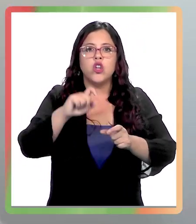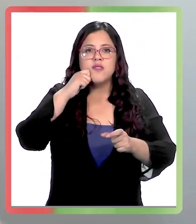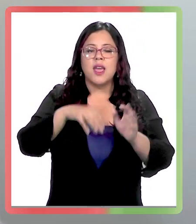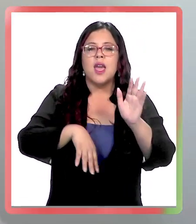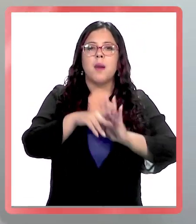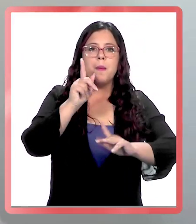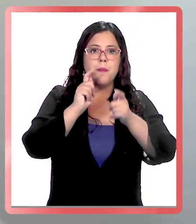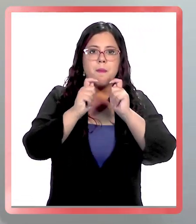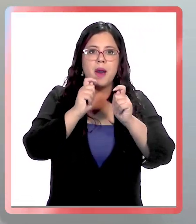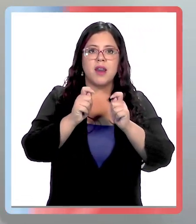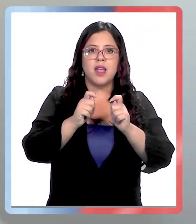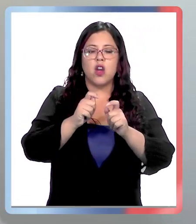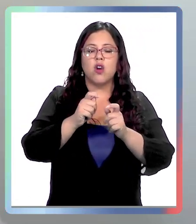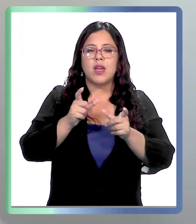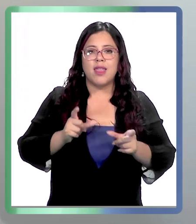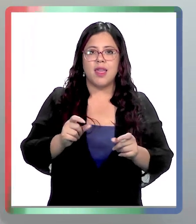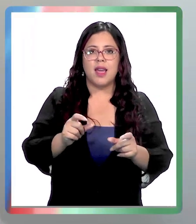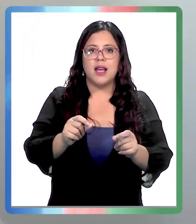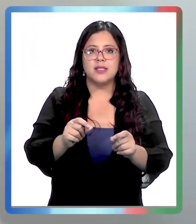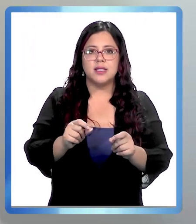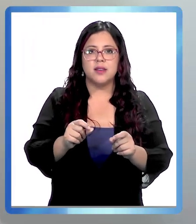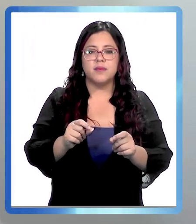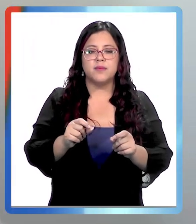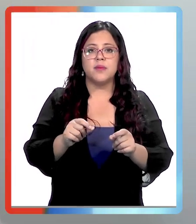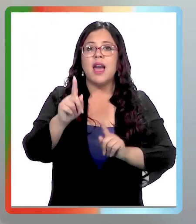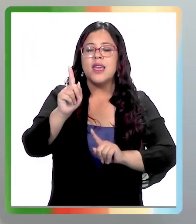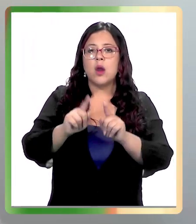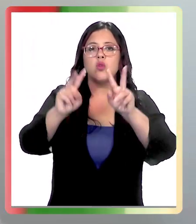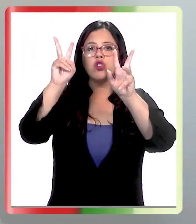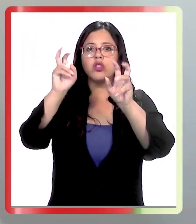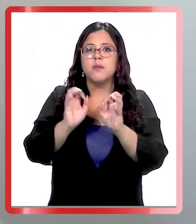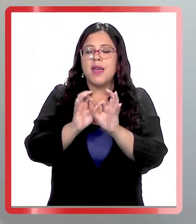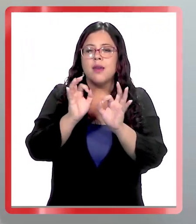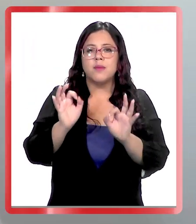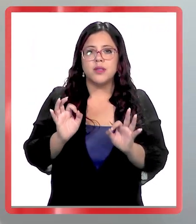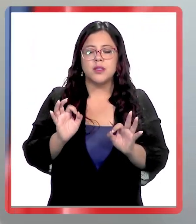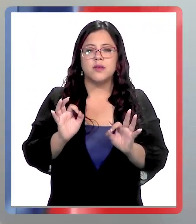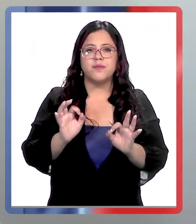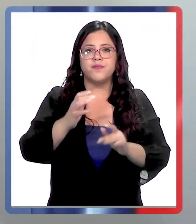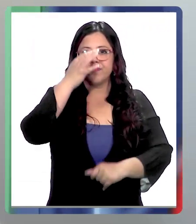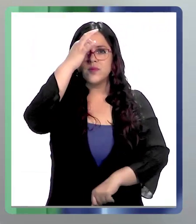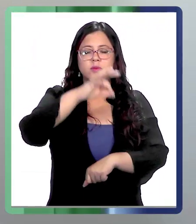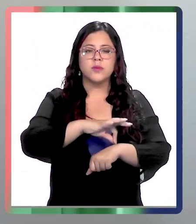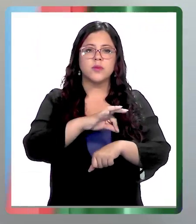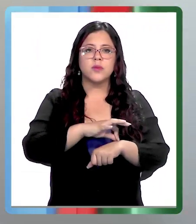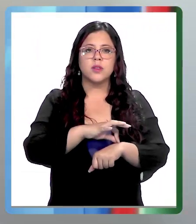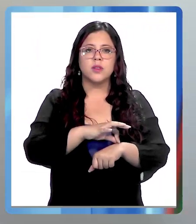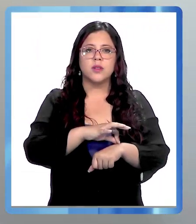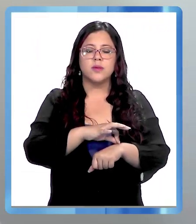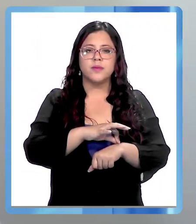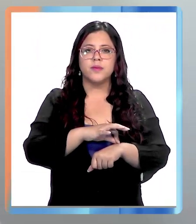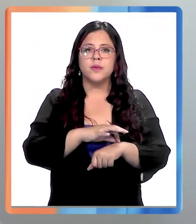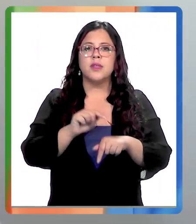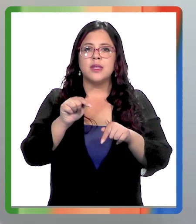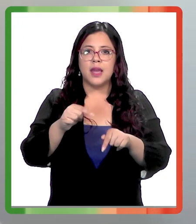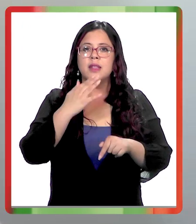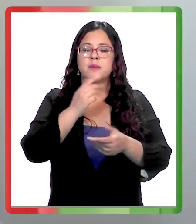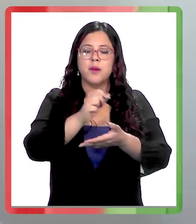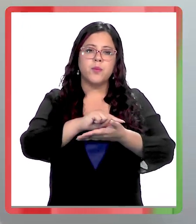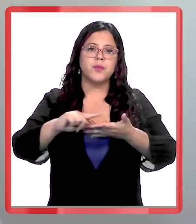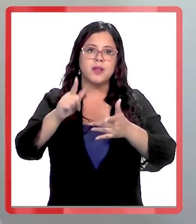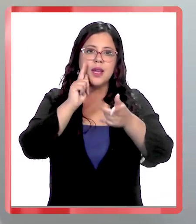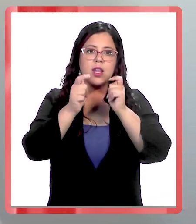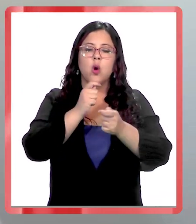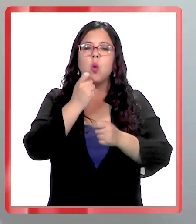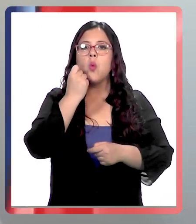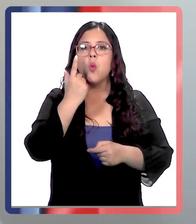El antecedente de haber tenido pólipos en el colon. El pólipo sabemos que es una lesión precursora del cáncer colorectal